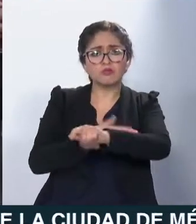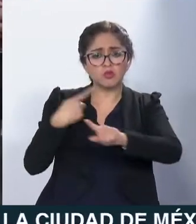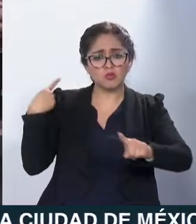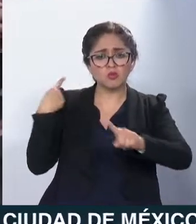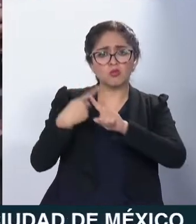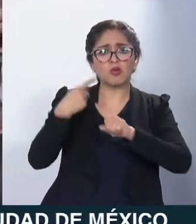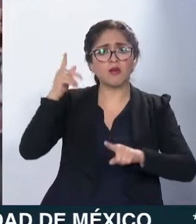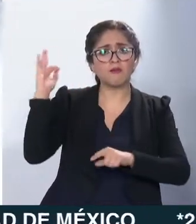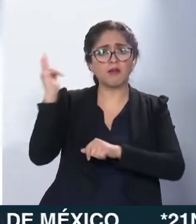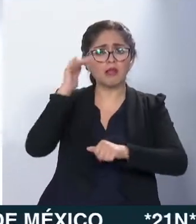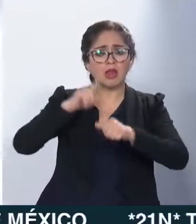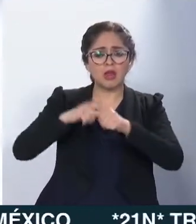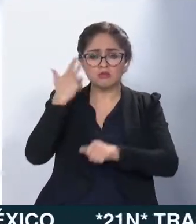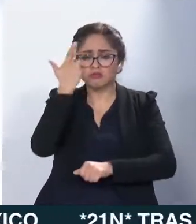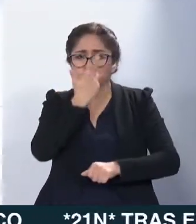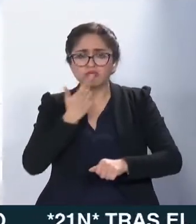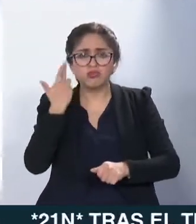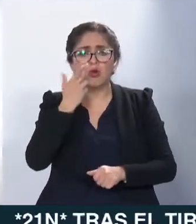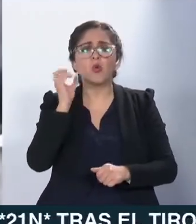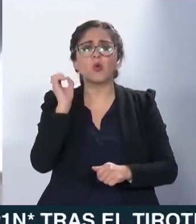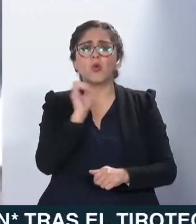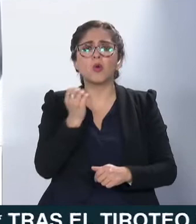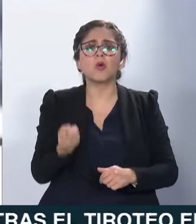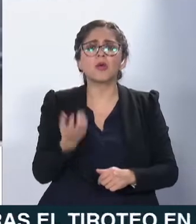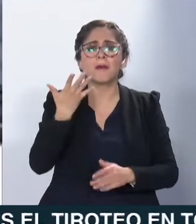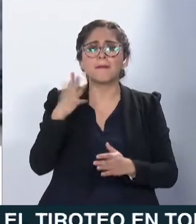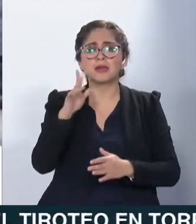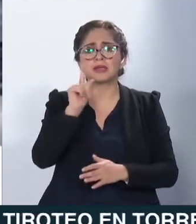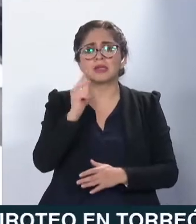parte de la Federación en un plazo no mayor a las